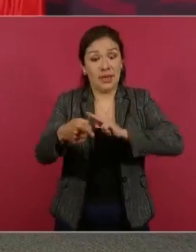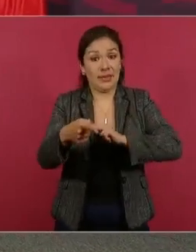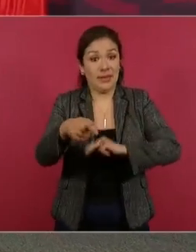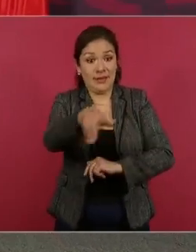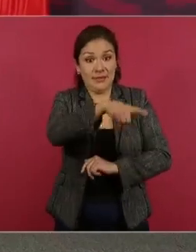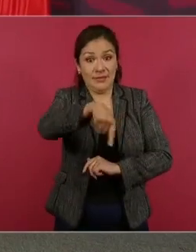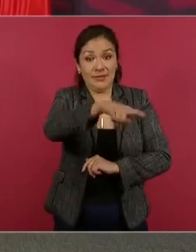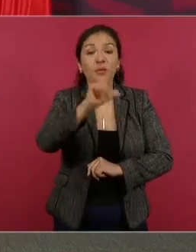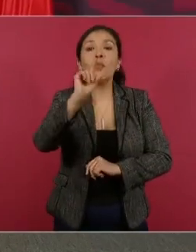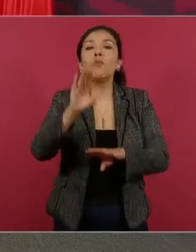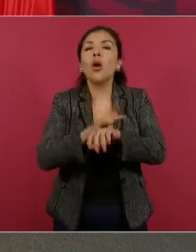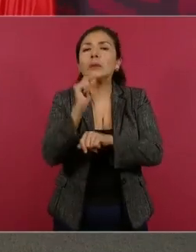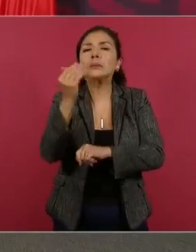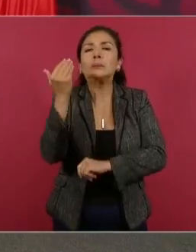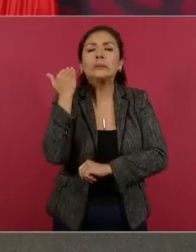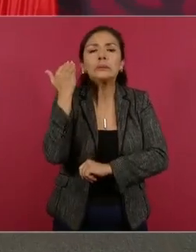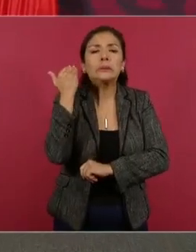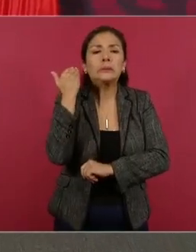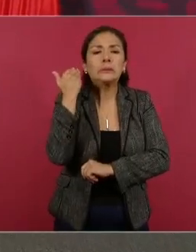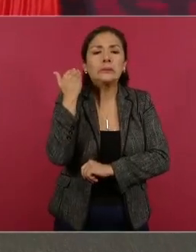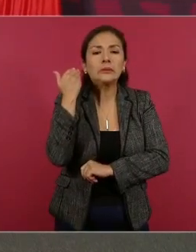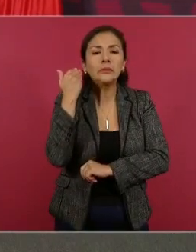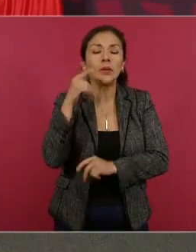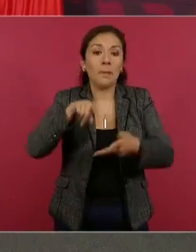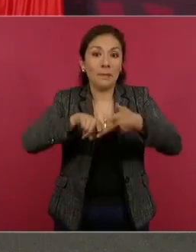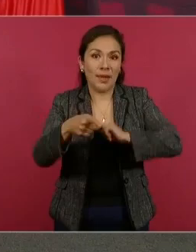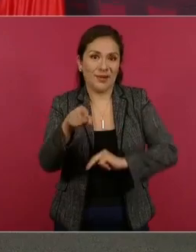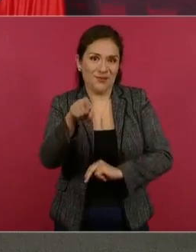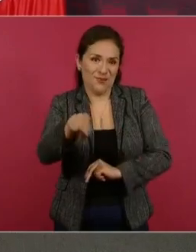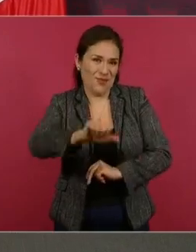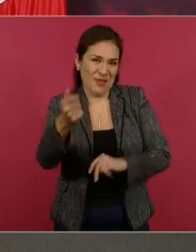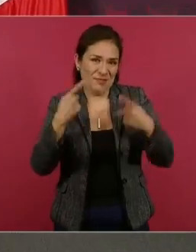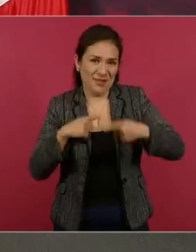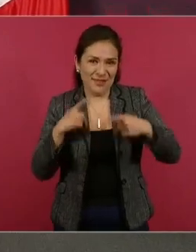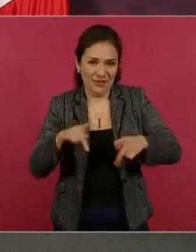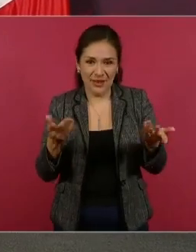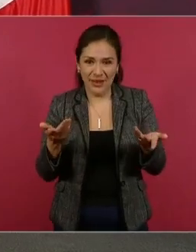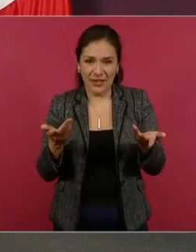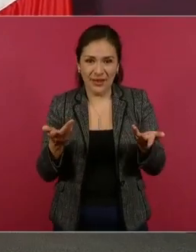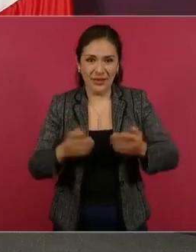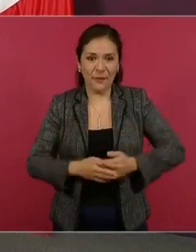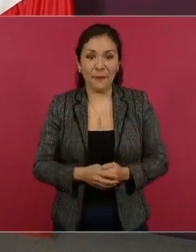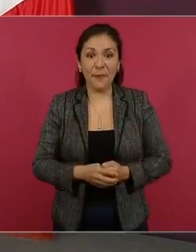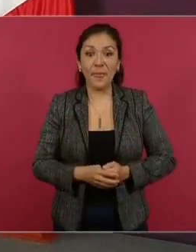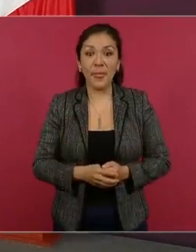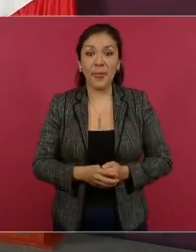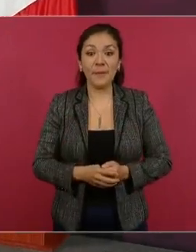hace muy poquito estuviste tú. ¿No?